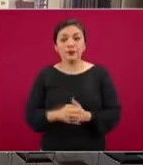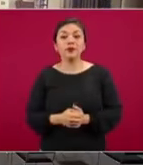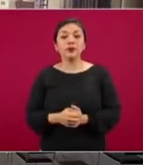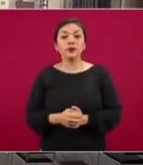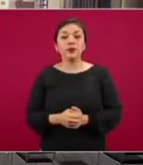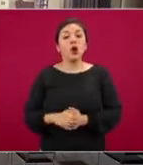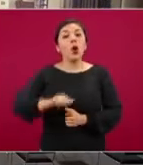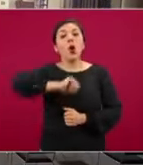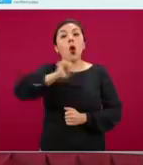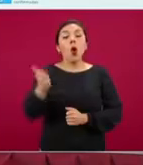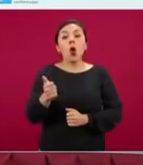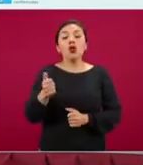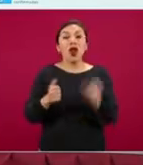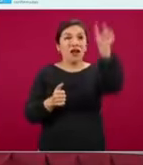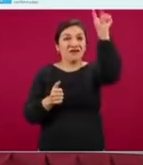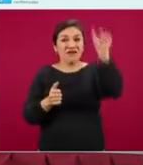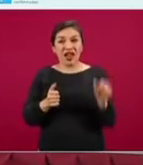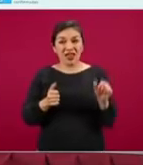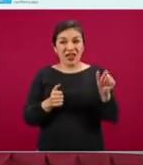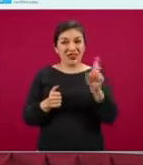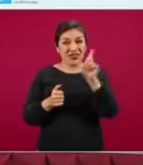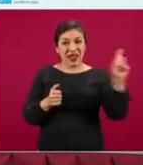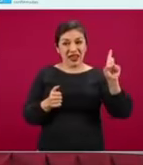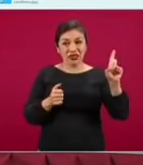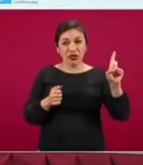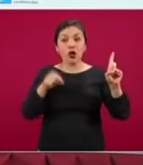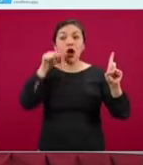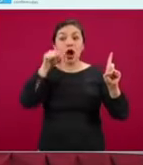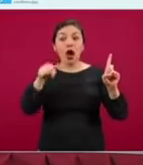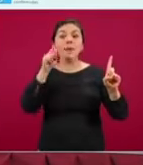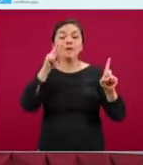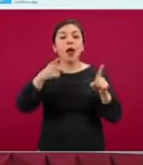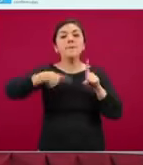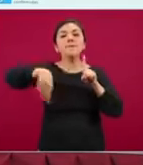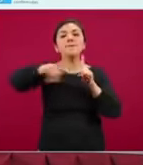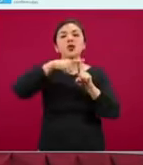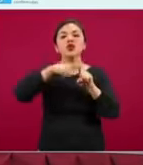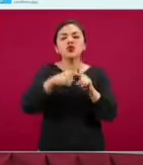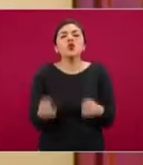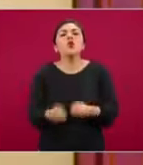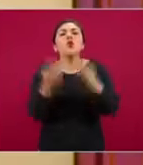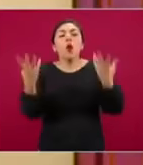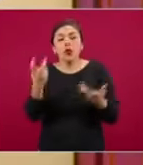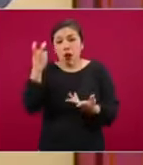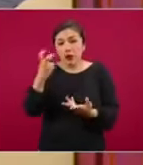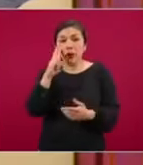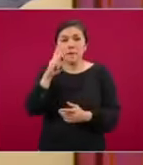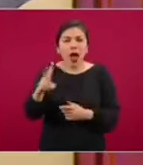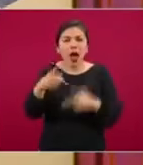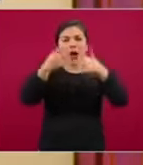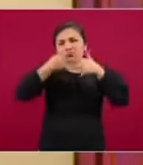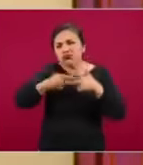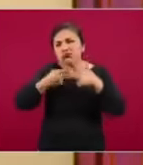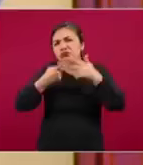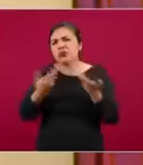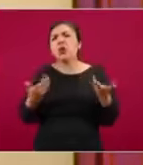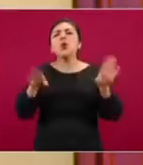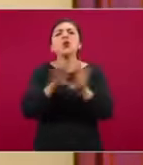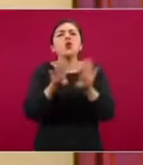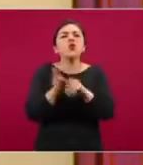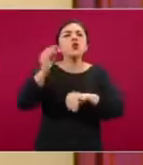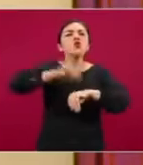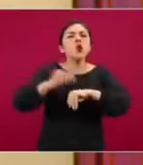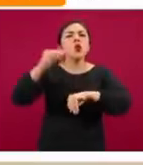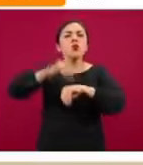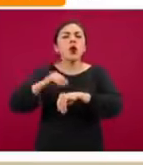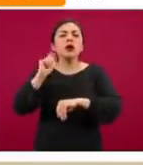la vertical del lado derecho lo que vemos es la positividad y entonces ahí estamos midiendo y viendo el comportamiento de